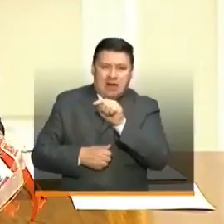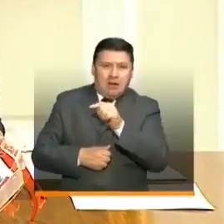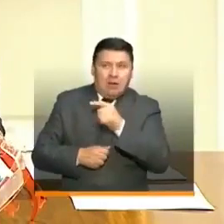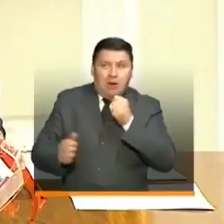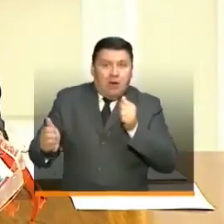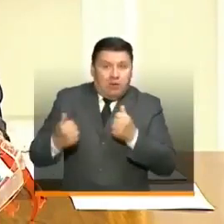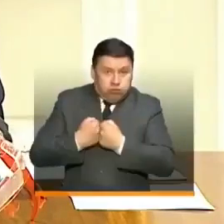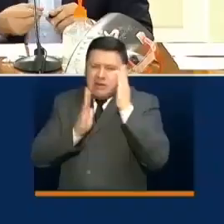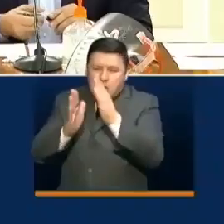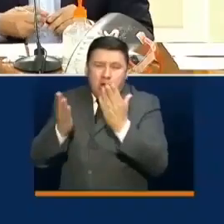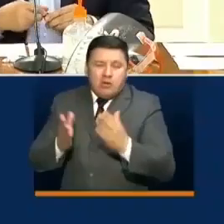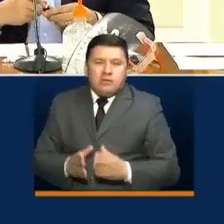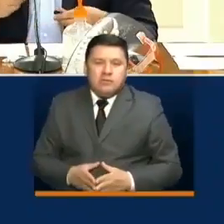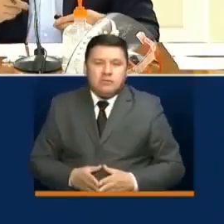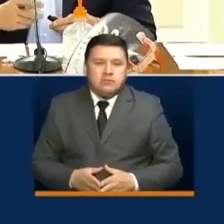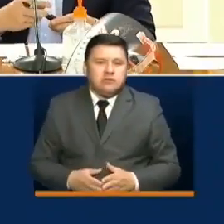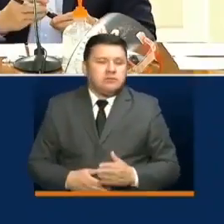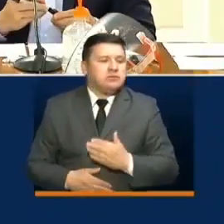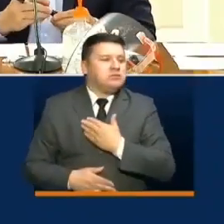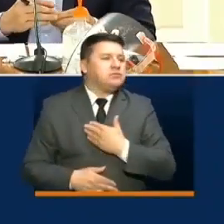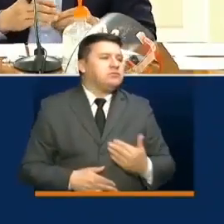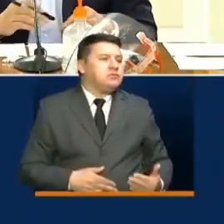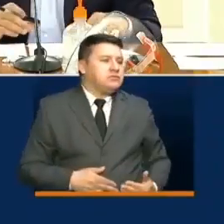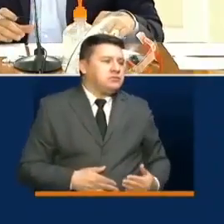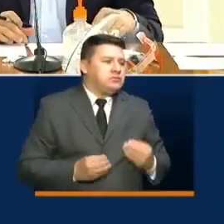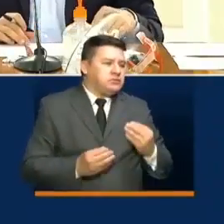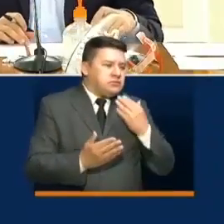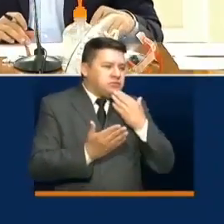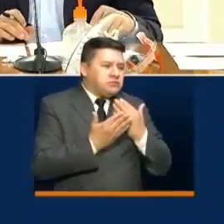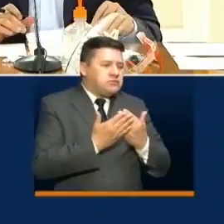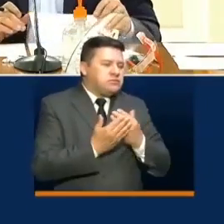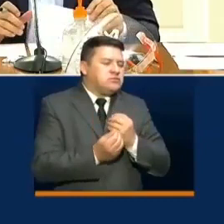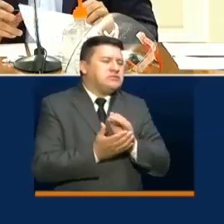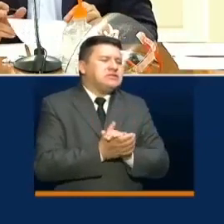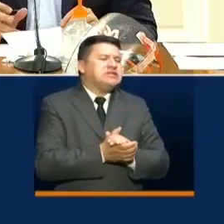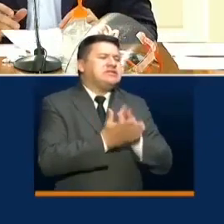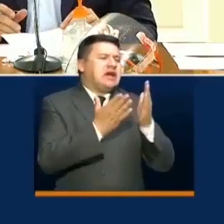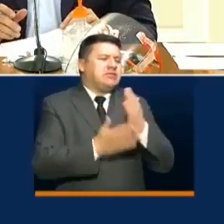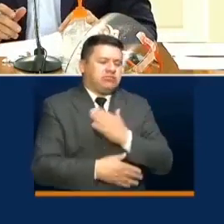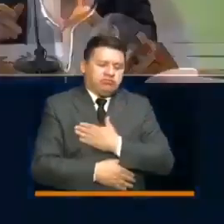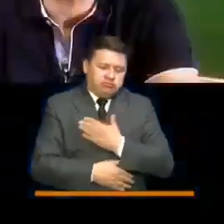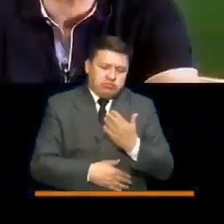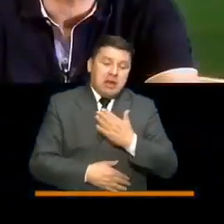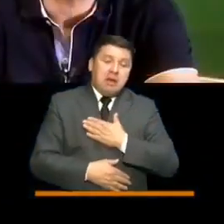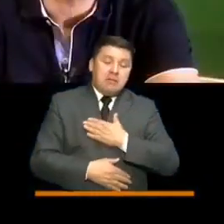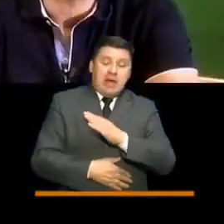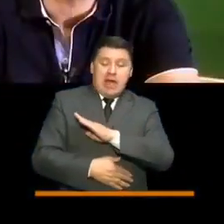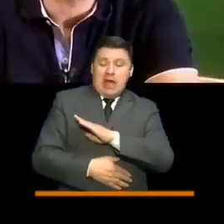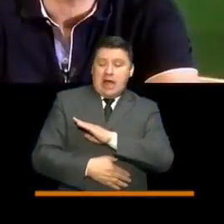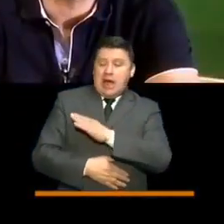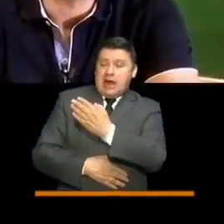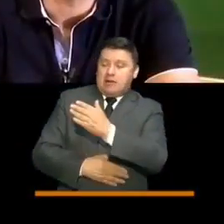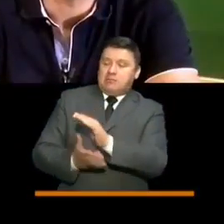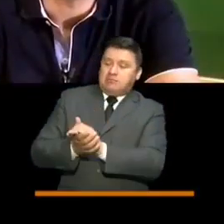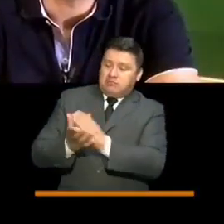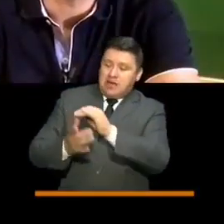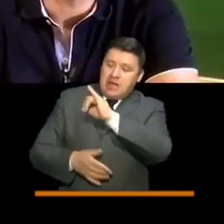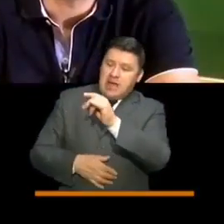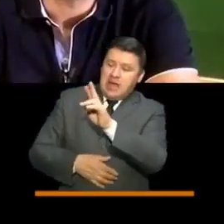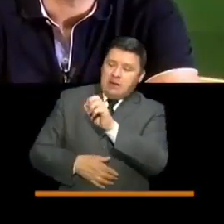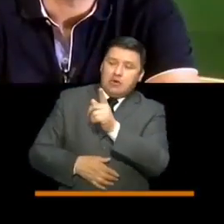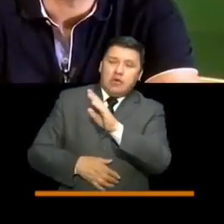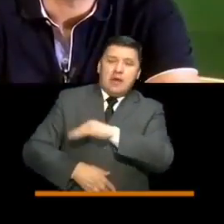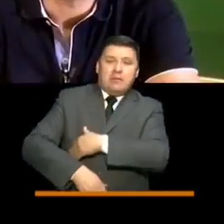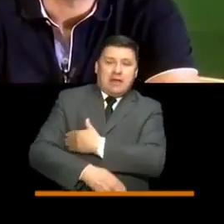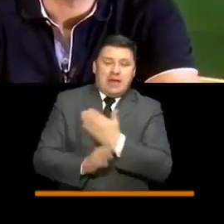hemos trabajado en estos frentes. Presidente, un saludo muy cariñoso para usted, por supuesto, mi alcalde de Barranquilla, Jaime Pumarejo, a su